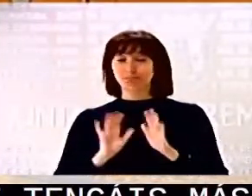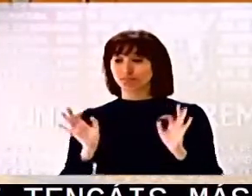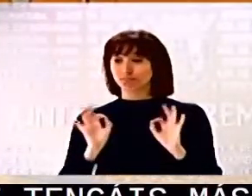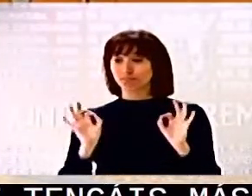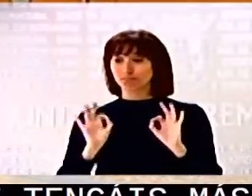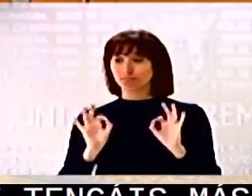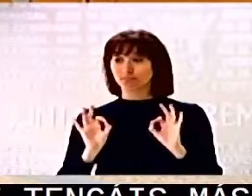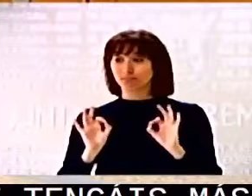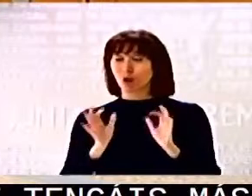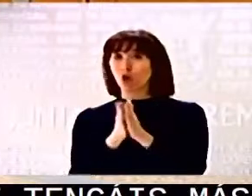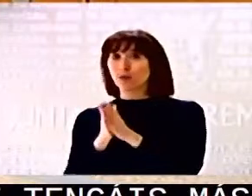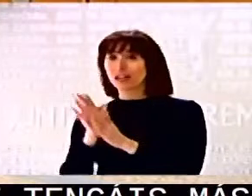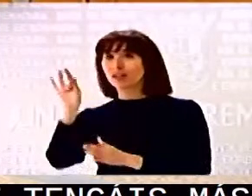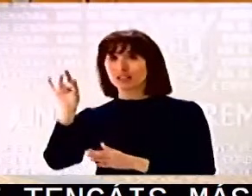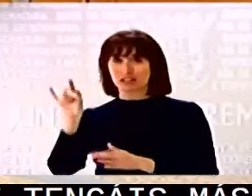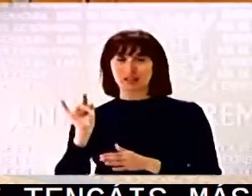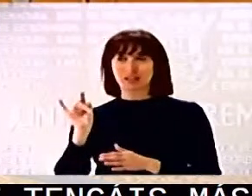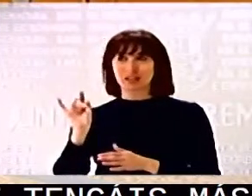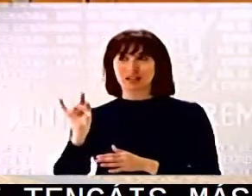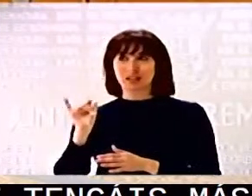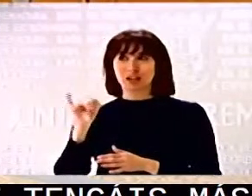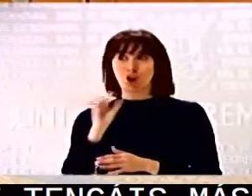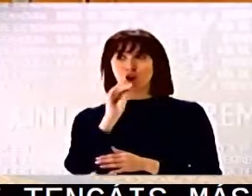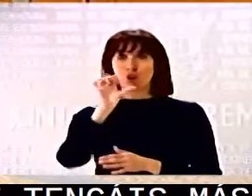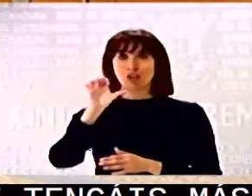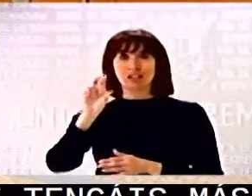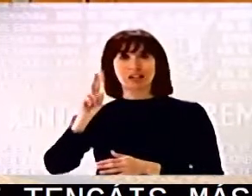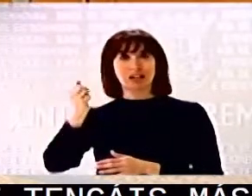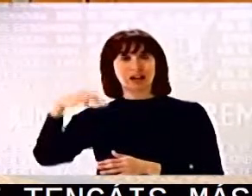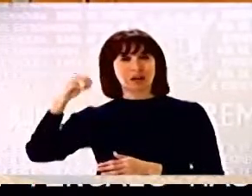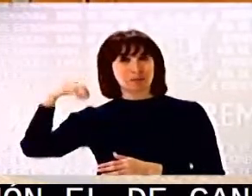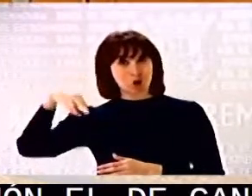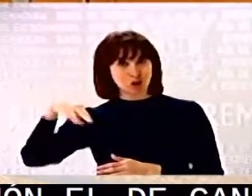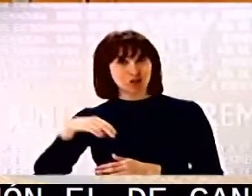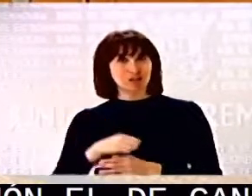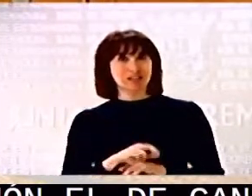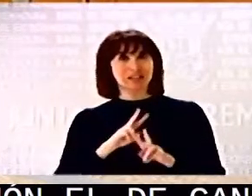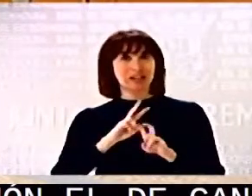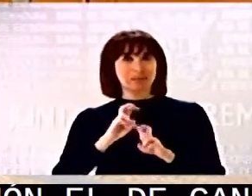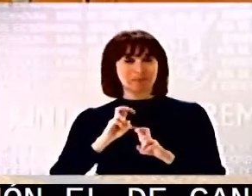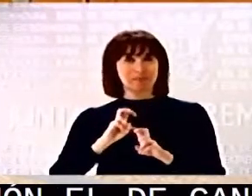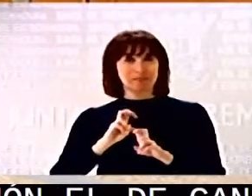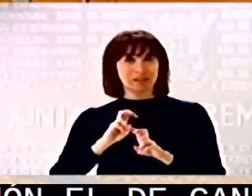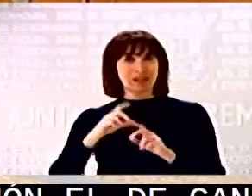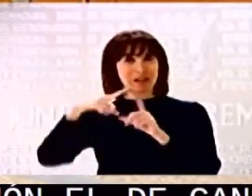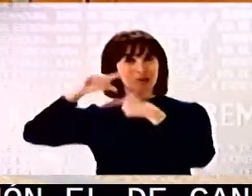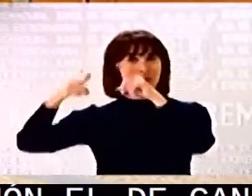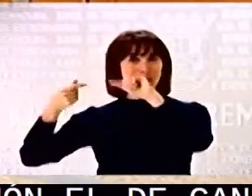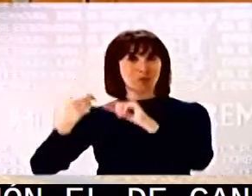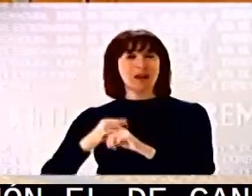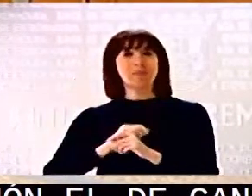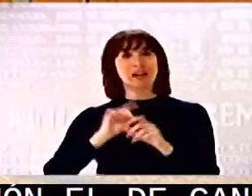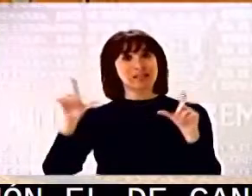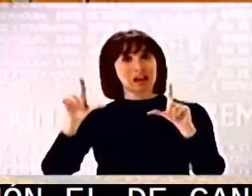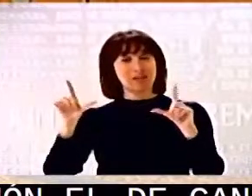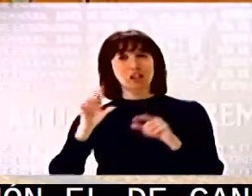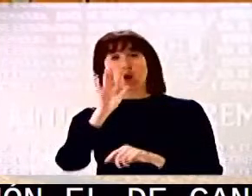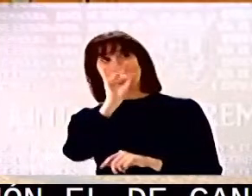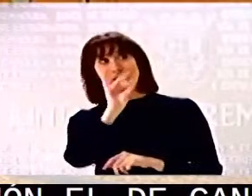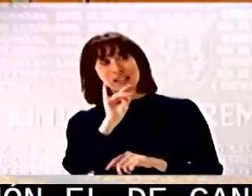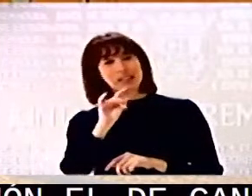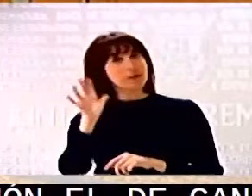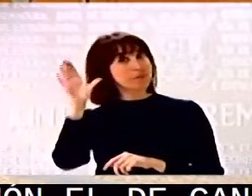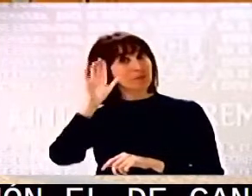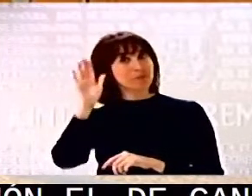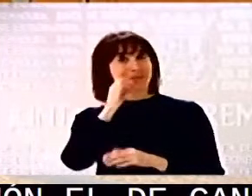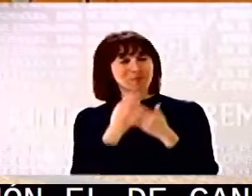¿Ningún compañero? Sí, José Ramón, de Canal Extremadura Televisión. Sí, hola, buenos días. ¿Me oís bien, no? Sí,